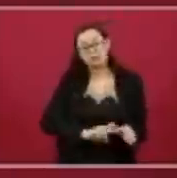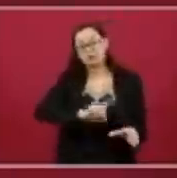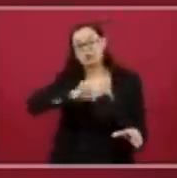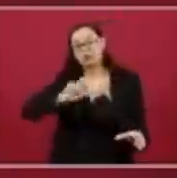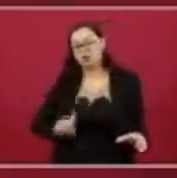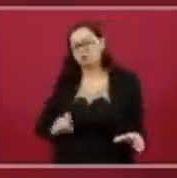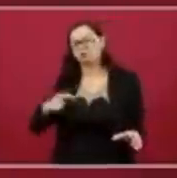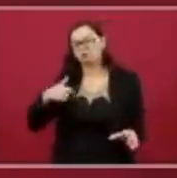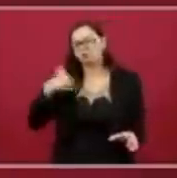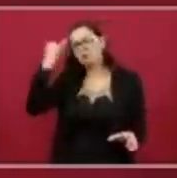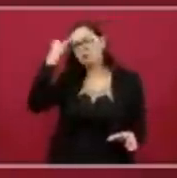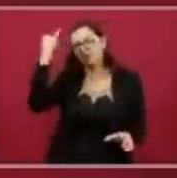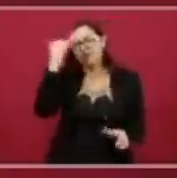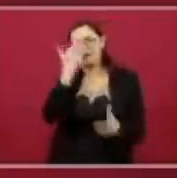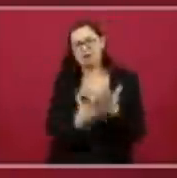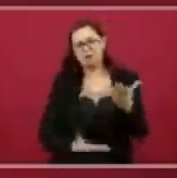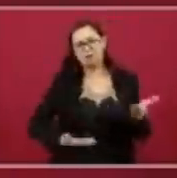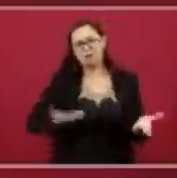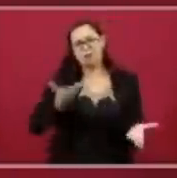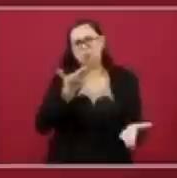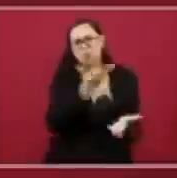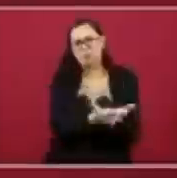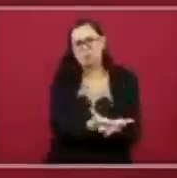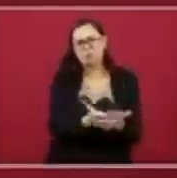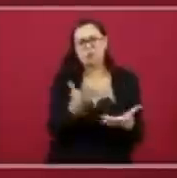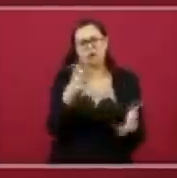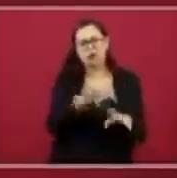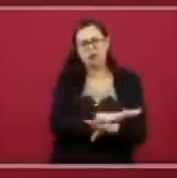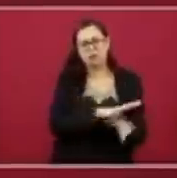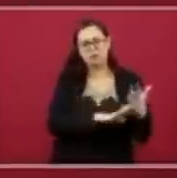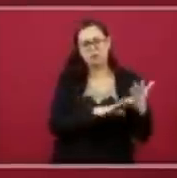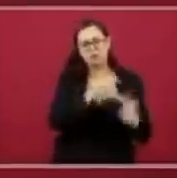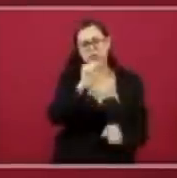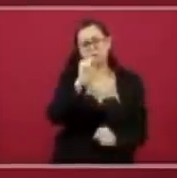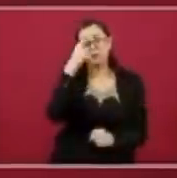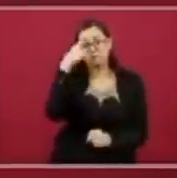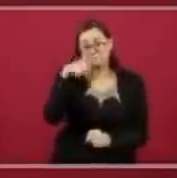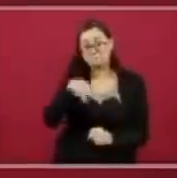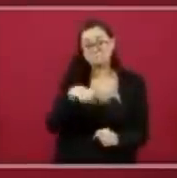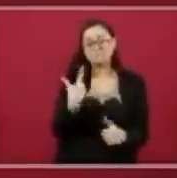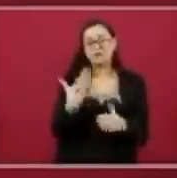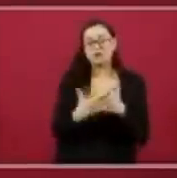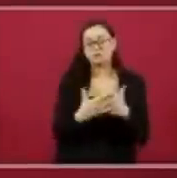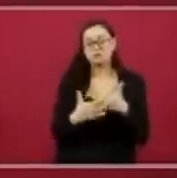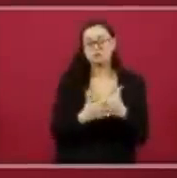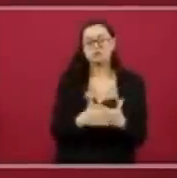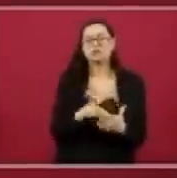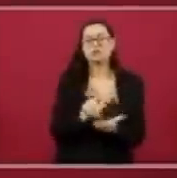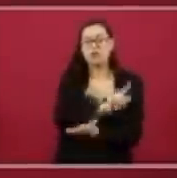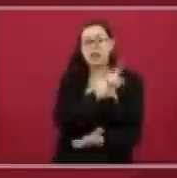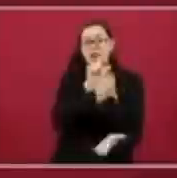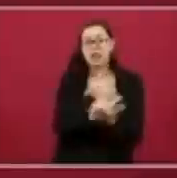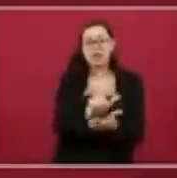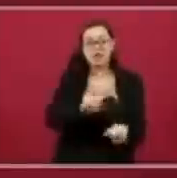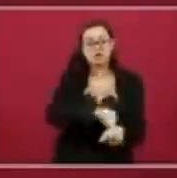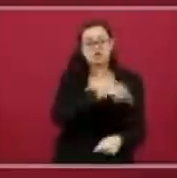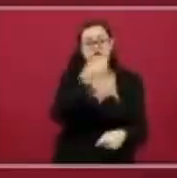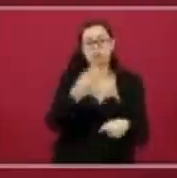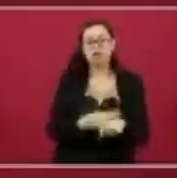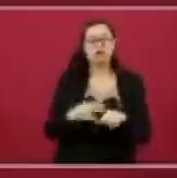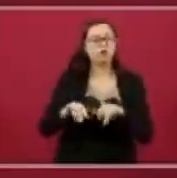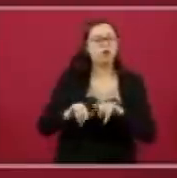esta iniciativa de reforma constitucional para que todas las legislaciones de los notarios se homologaran a